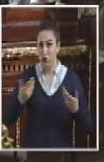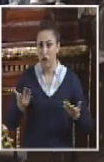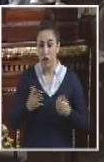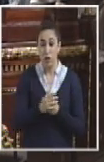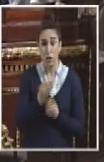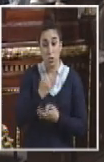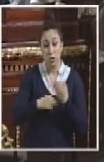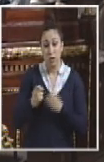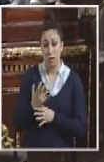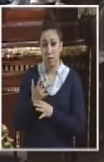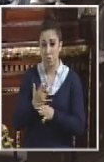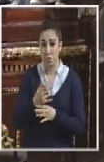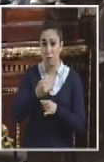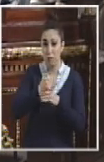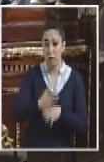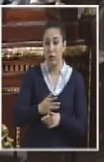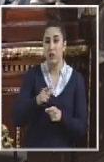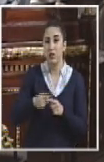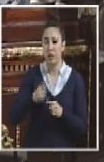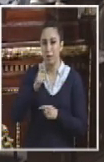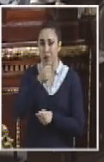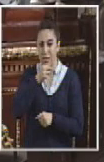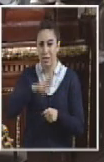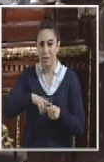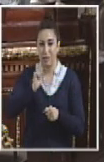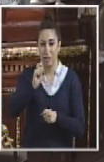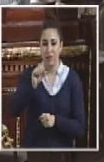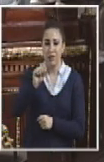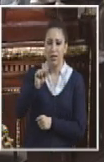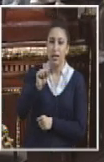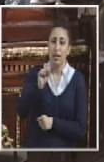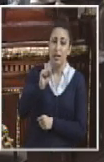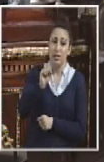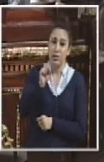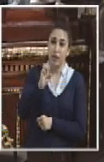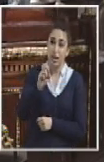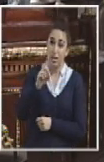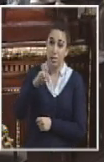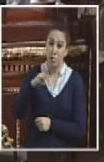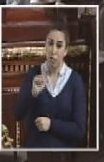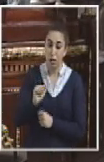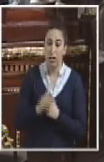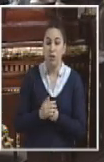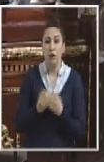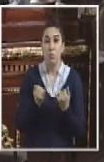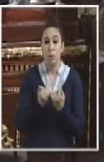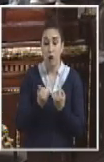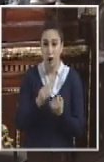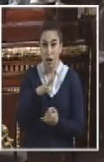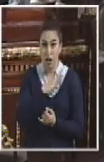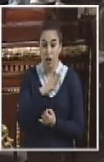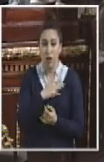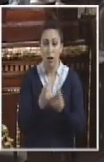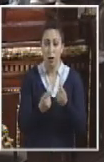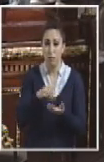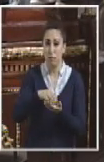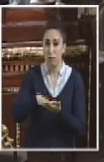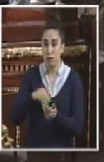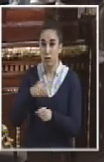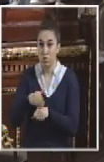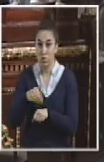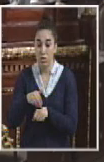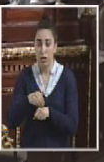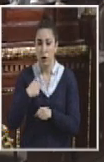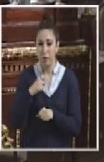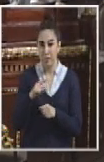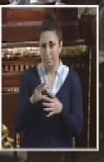la información de la propia Secretaría de Medio Ambiente de la ciudad. También nos encontramos que existen cifras engañosas. Y me